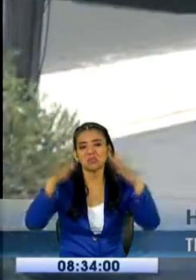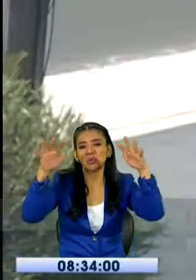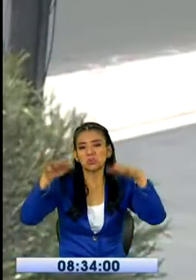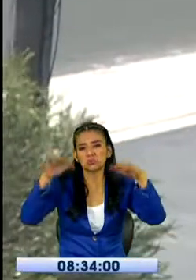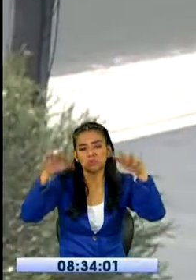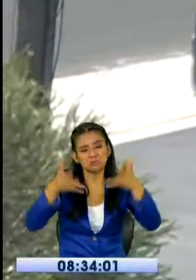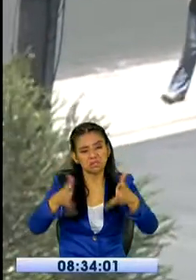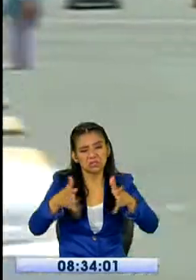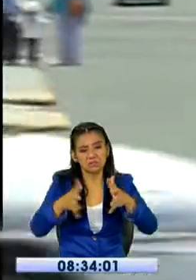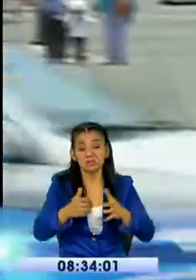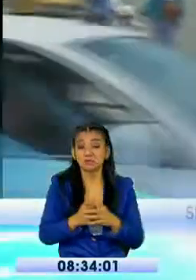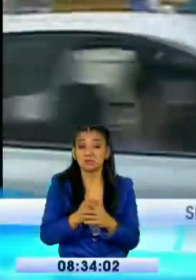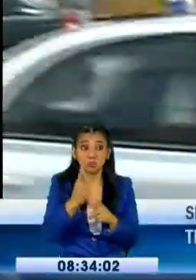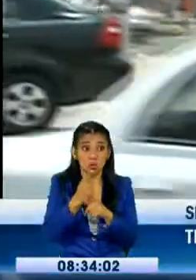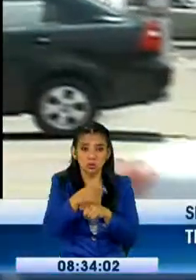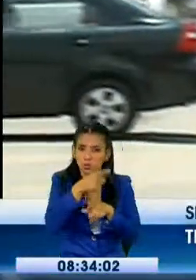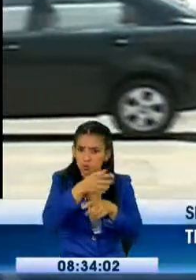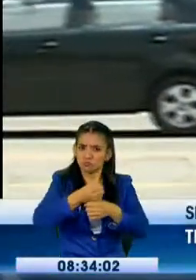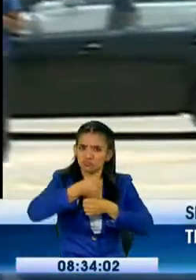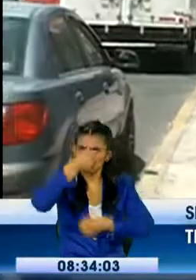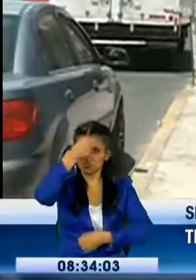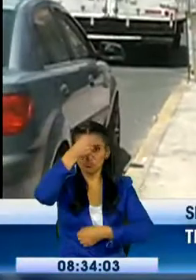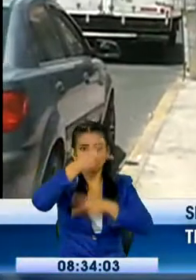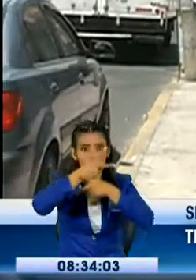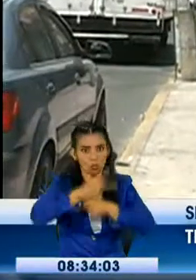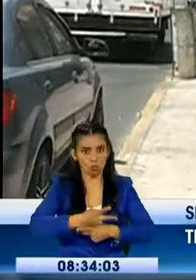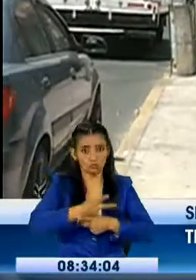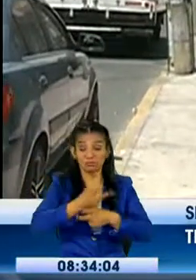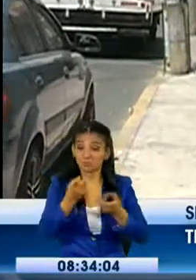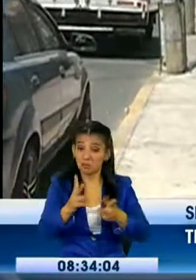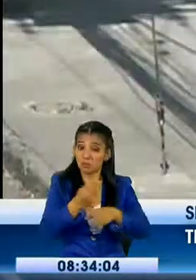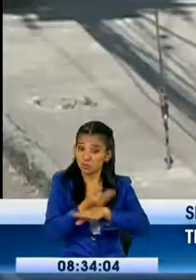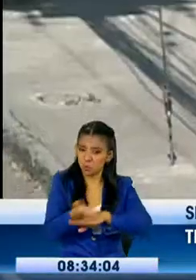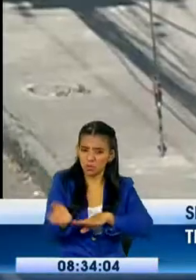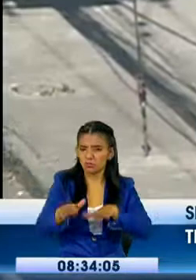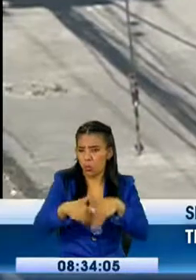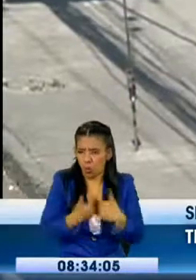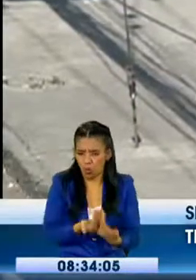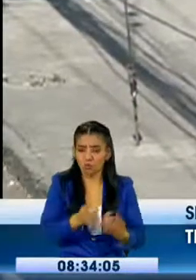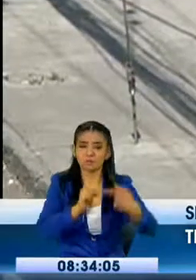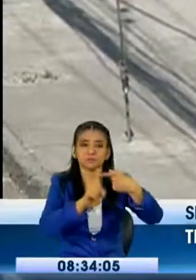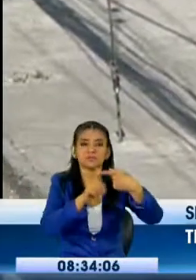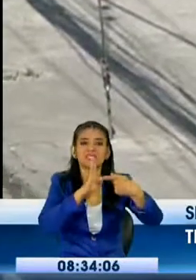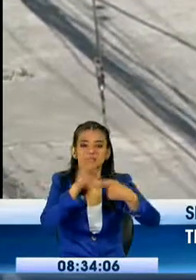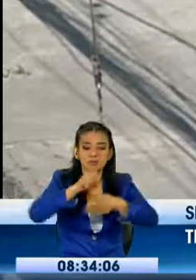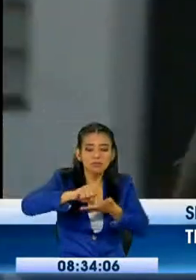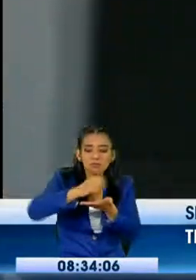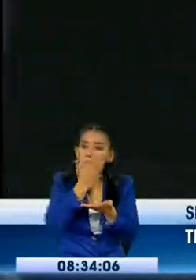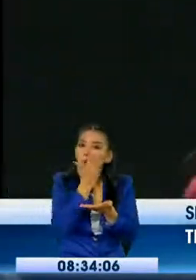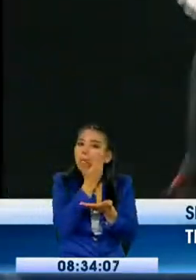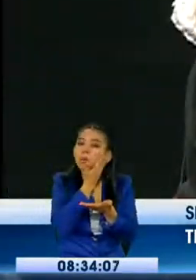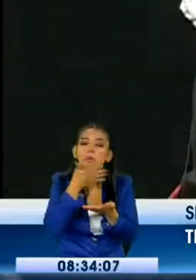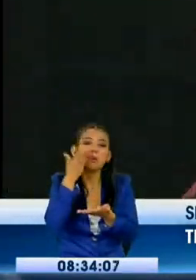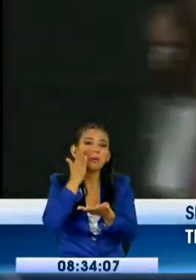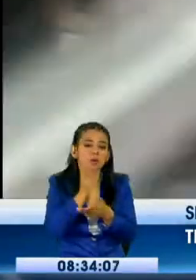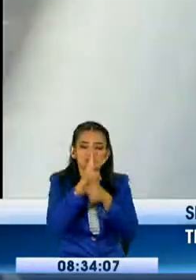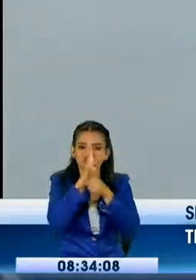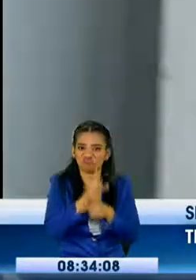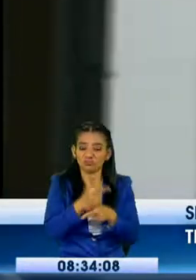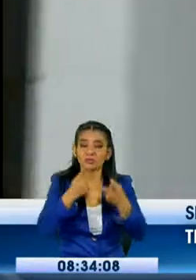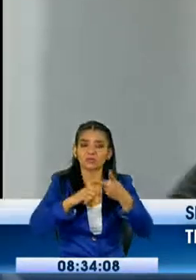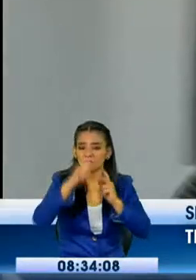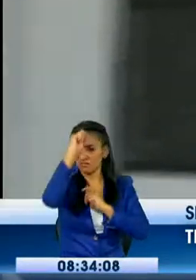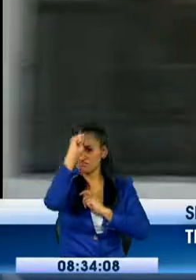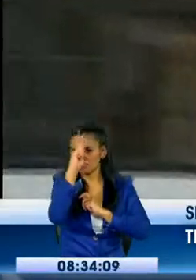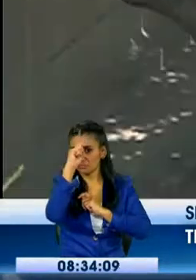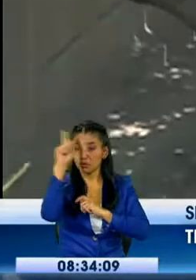En ese contexto, procure salir bien protegido de casa. Las recomendaciones son: use siempre bloqueador, trate de cubrirse principalmente del